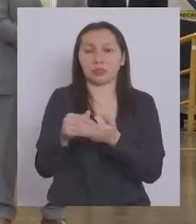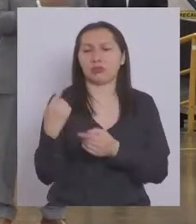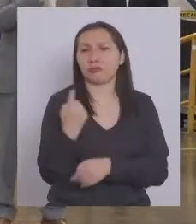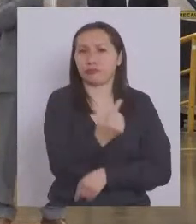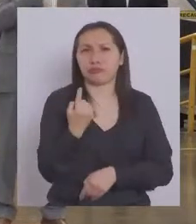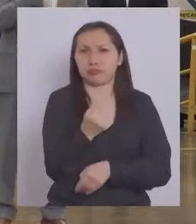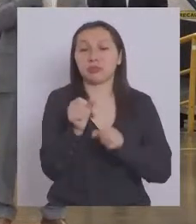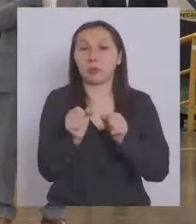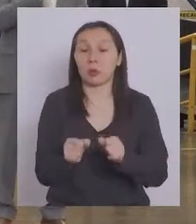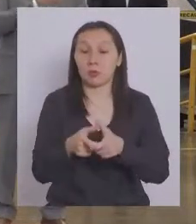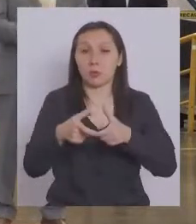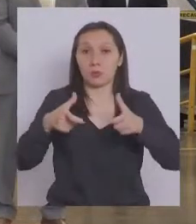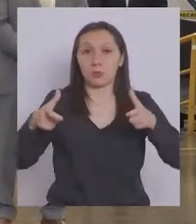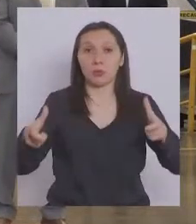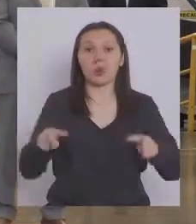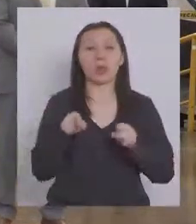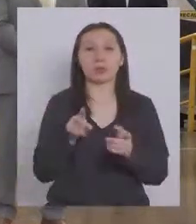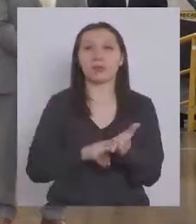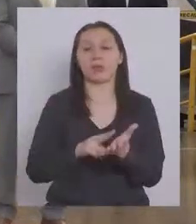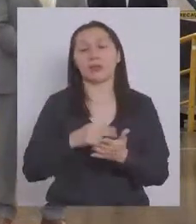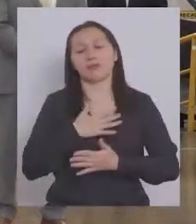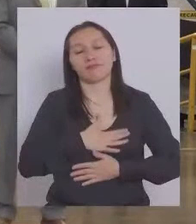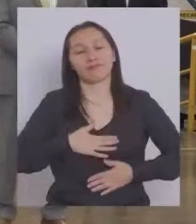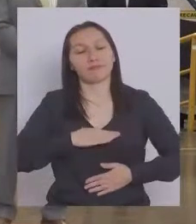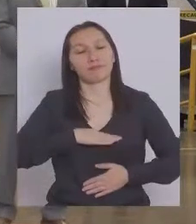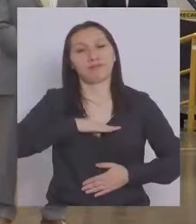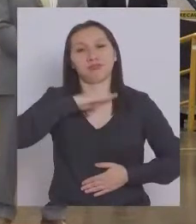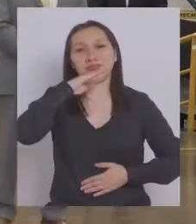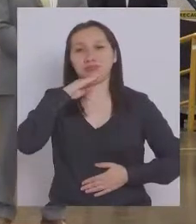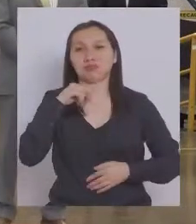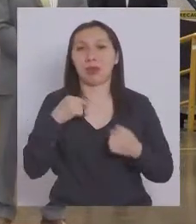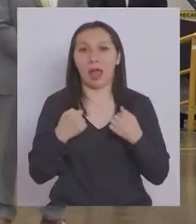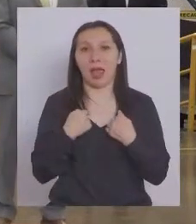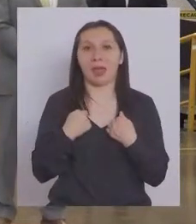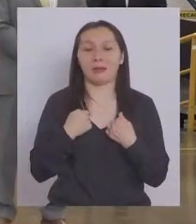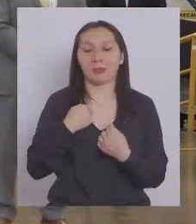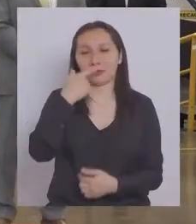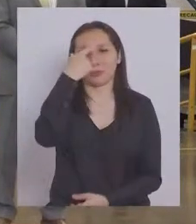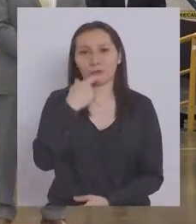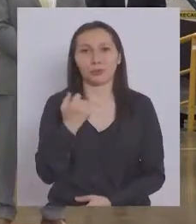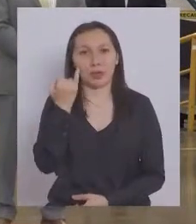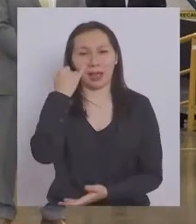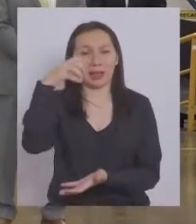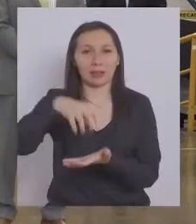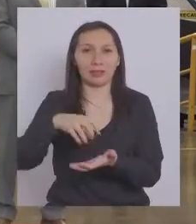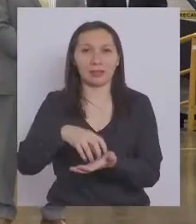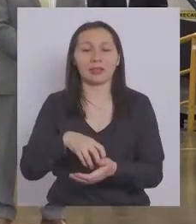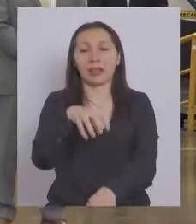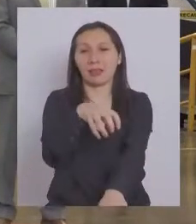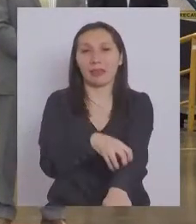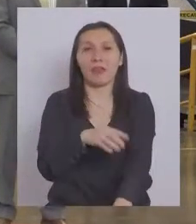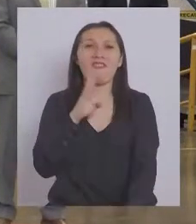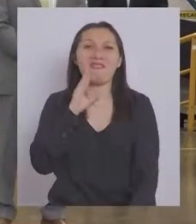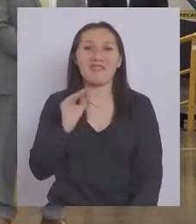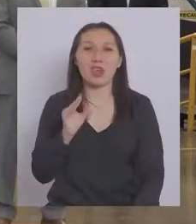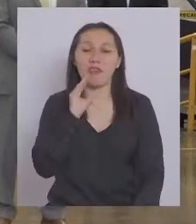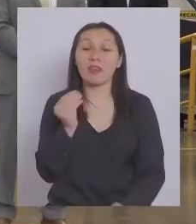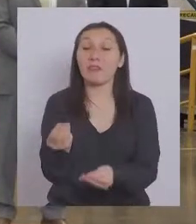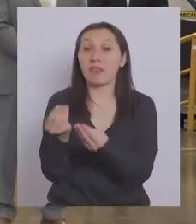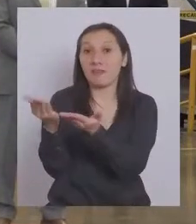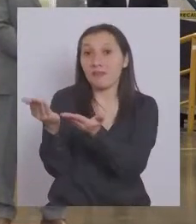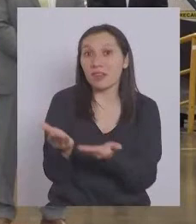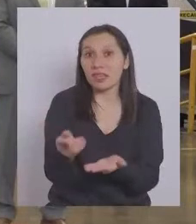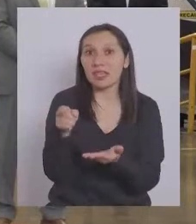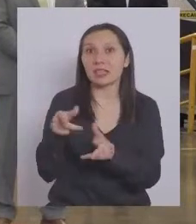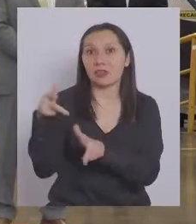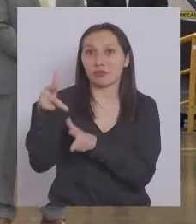y eso es verdaderamente una satisfacción para mí como intendente de la región del Biobío. Así que bienvenidos estos